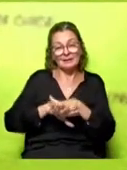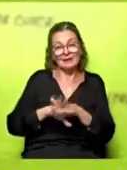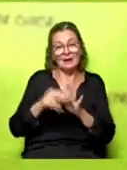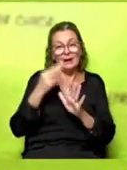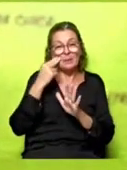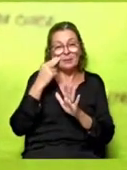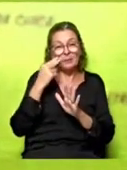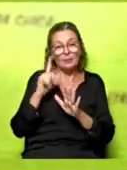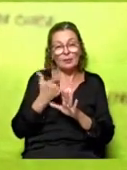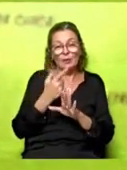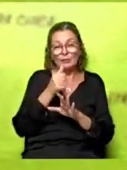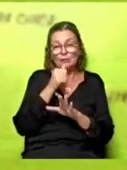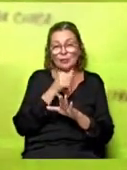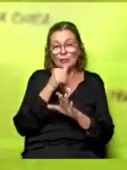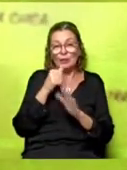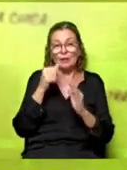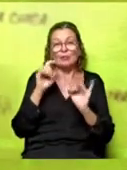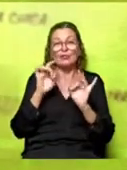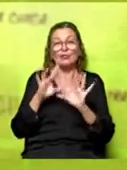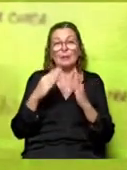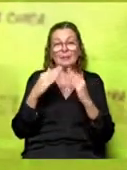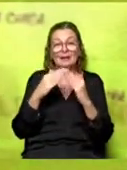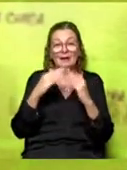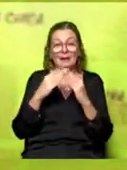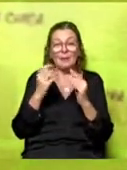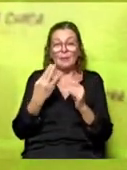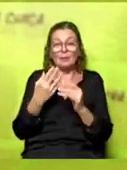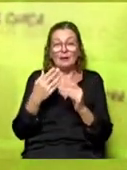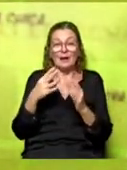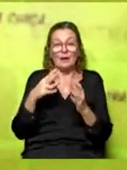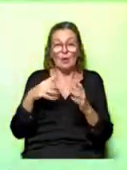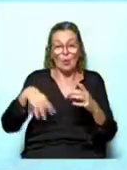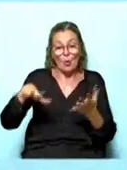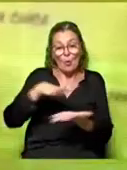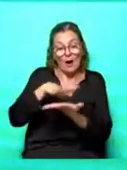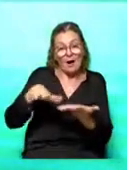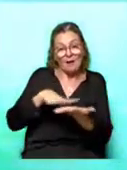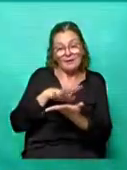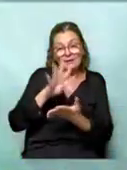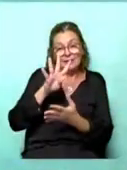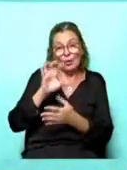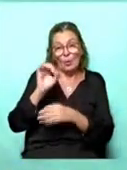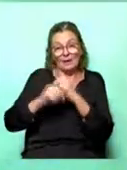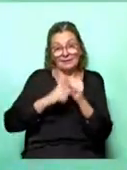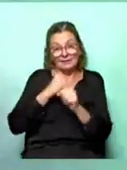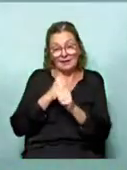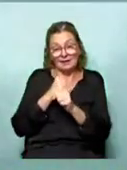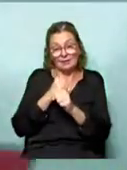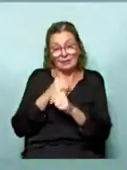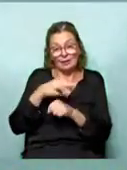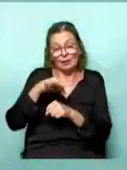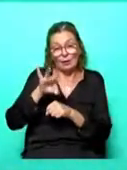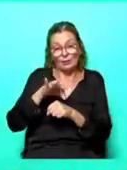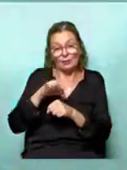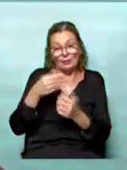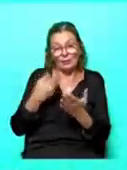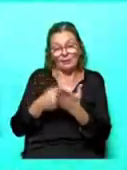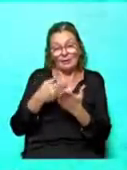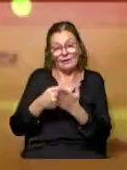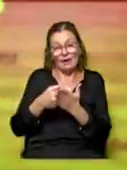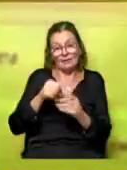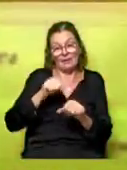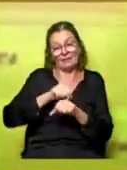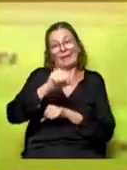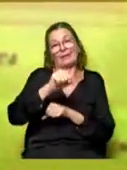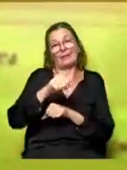porque no se resuelve solo con la vivienda, y porque hay asentamientos que tienen 40 años, que lo único que le falta es el título. Entonces, en ese